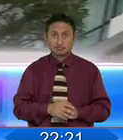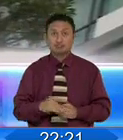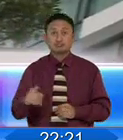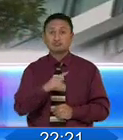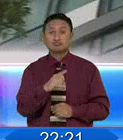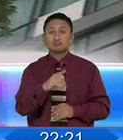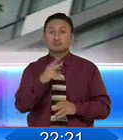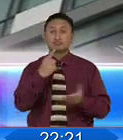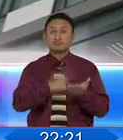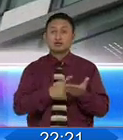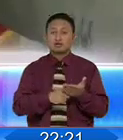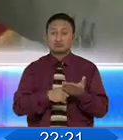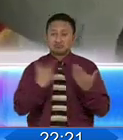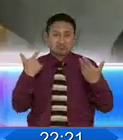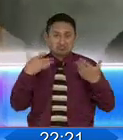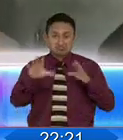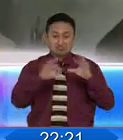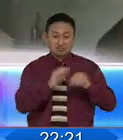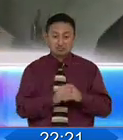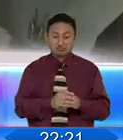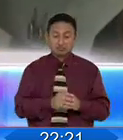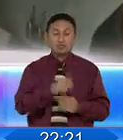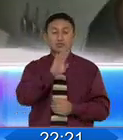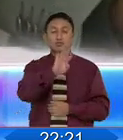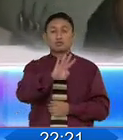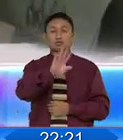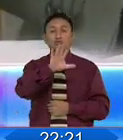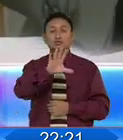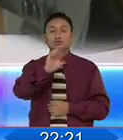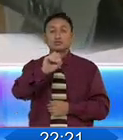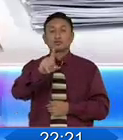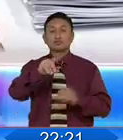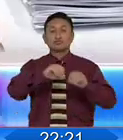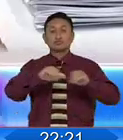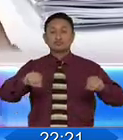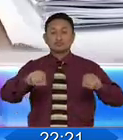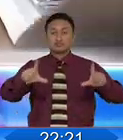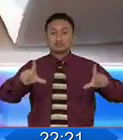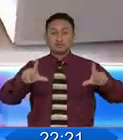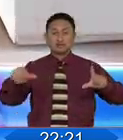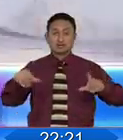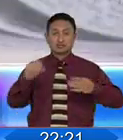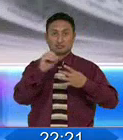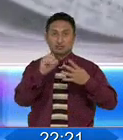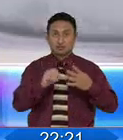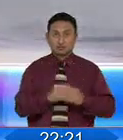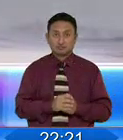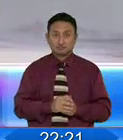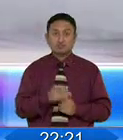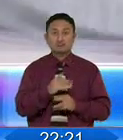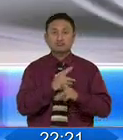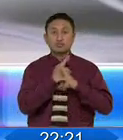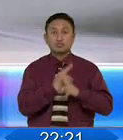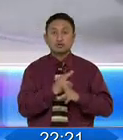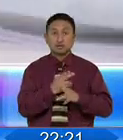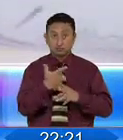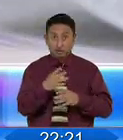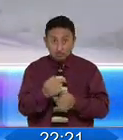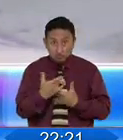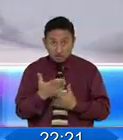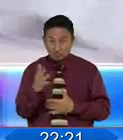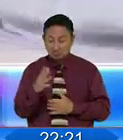especial aleatorio de aproximadamente 450 títulos registrados en entidad cuyos resultados no se han dado a conocer